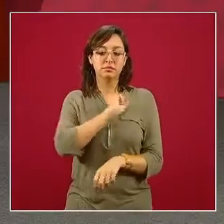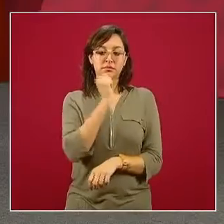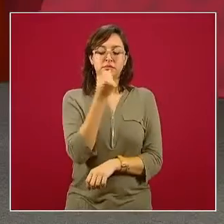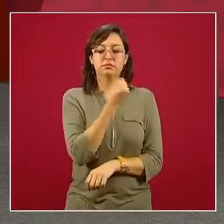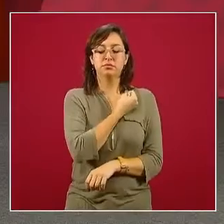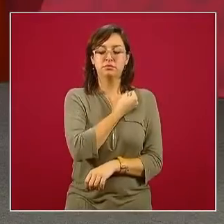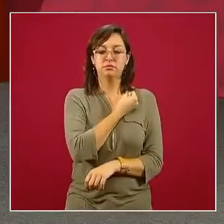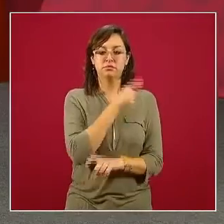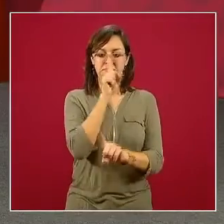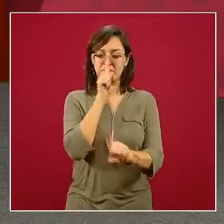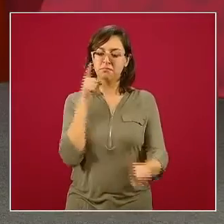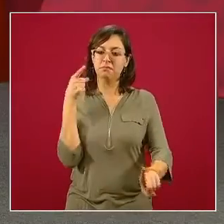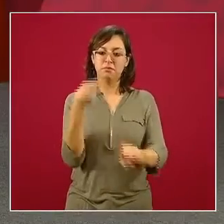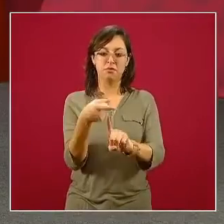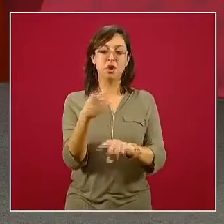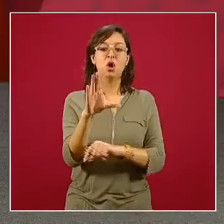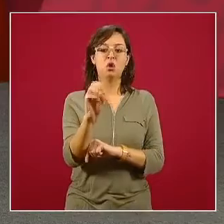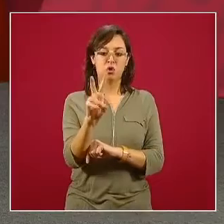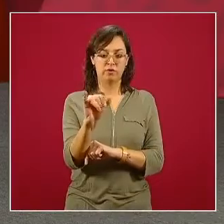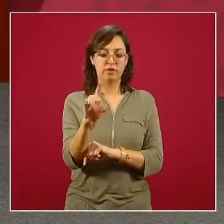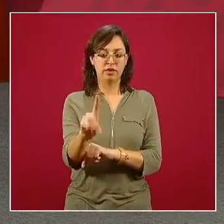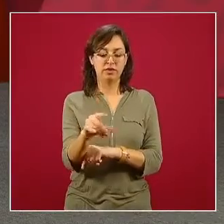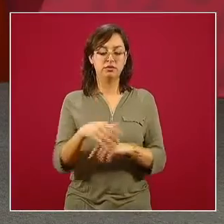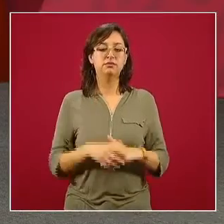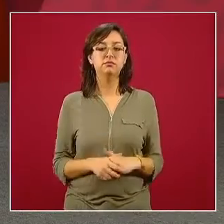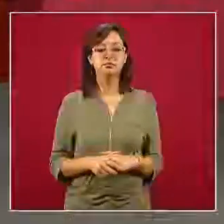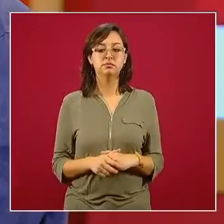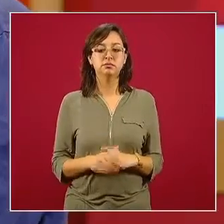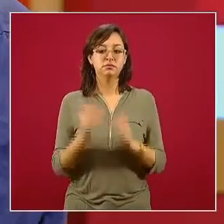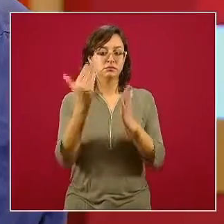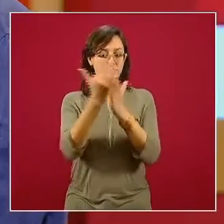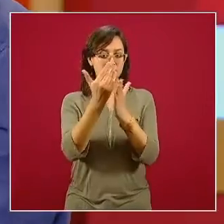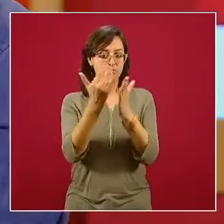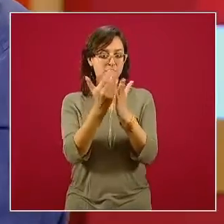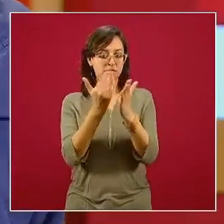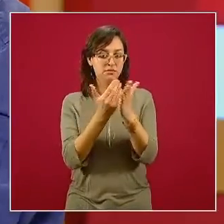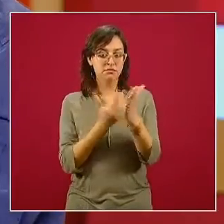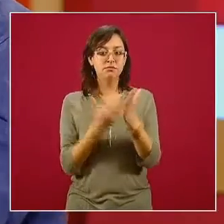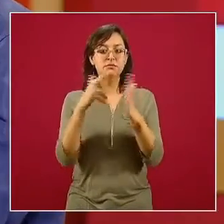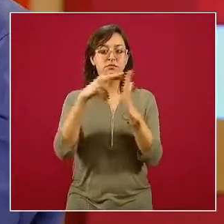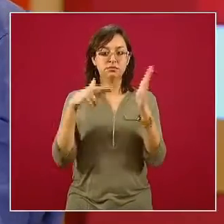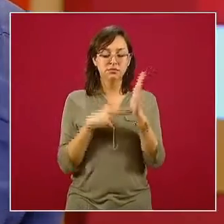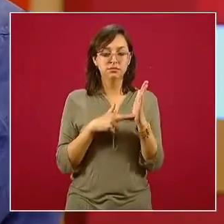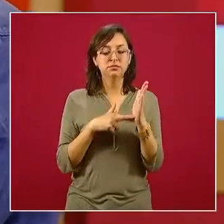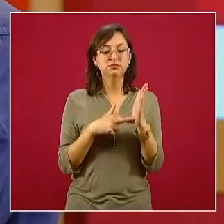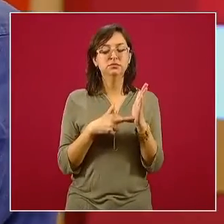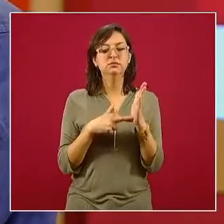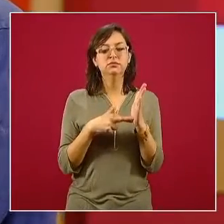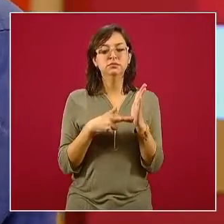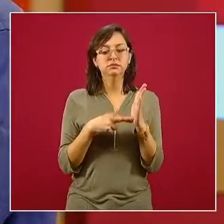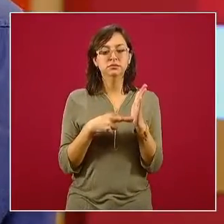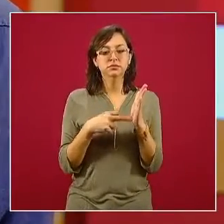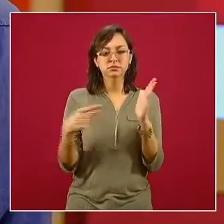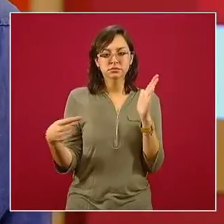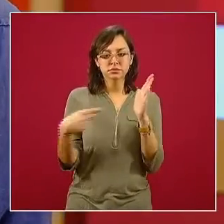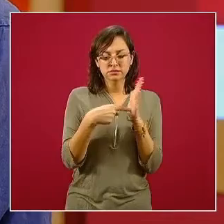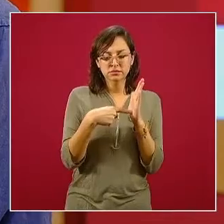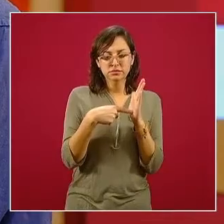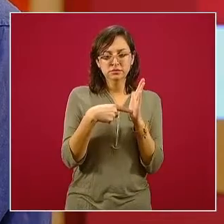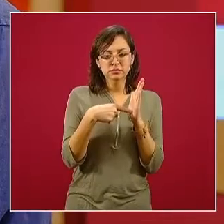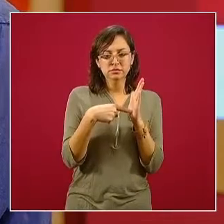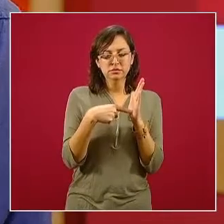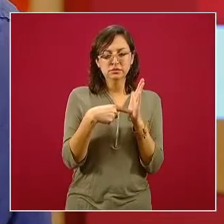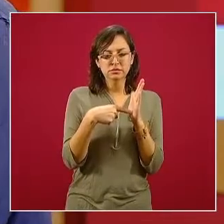específicamente orientado al tema de COVID, y este lineamiento técnico es precisamente el lineamiento al que hace